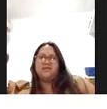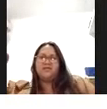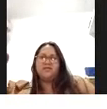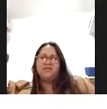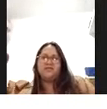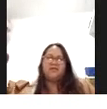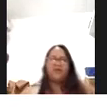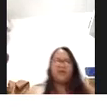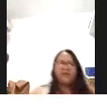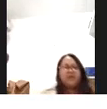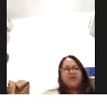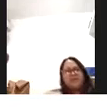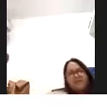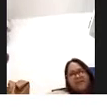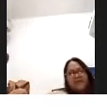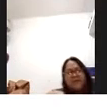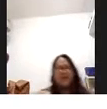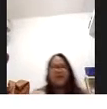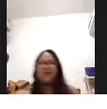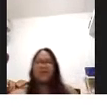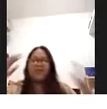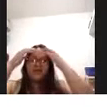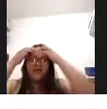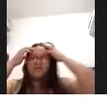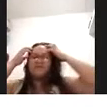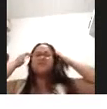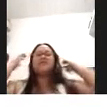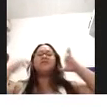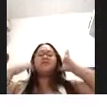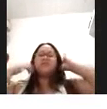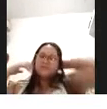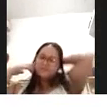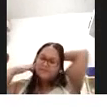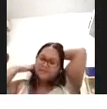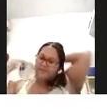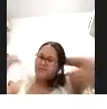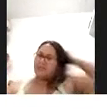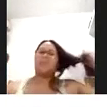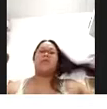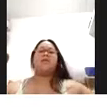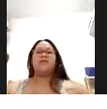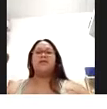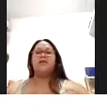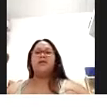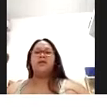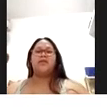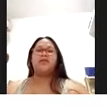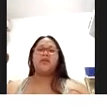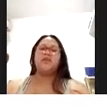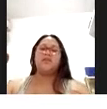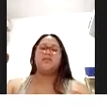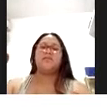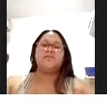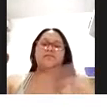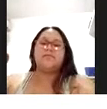Y. Z. Z. Z. La Z, ¿cómo es? Z.